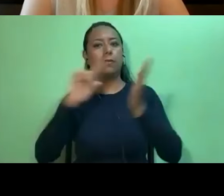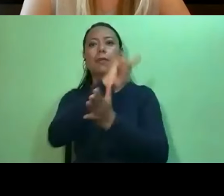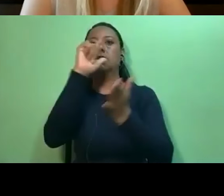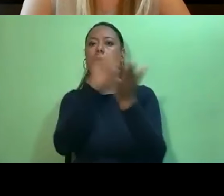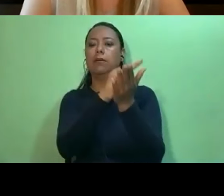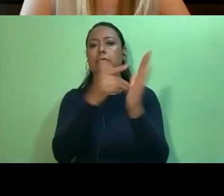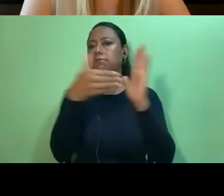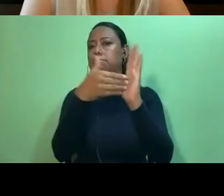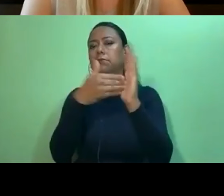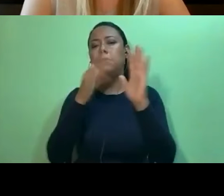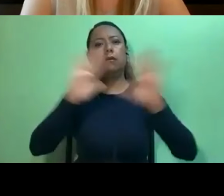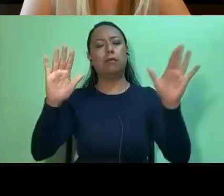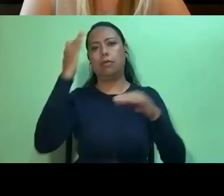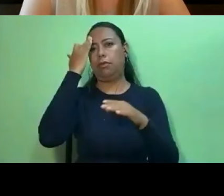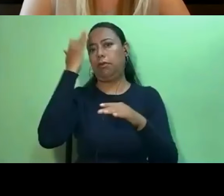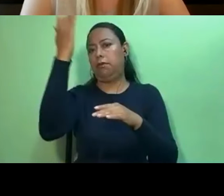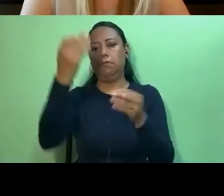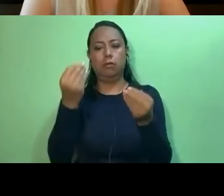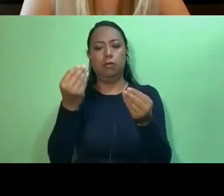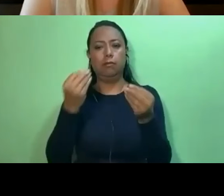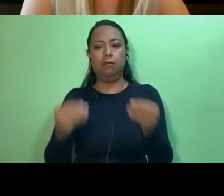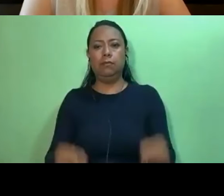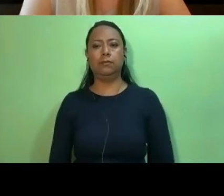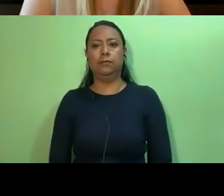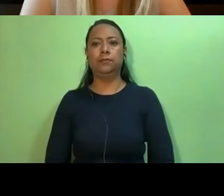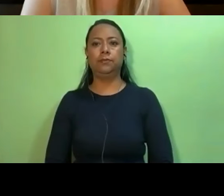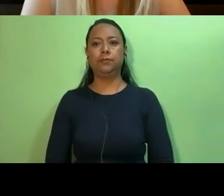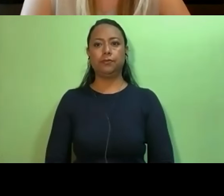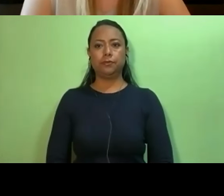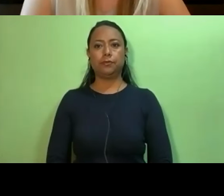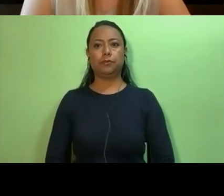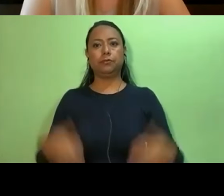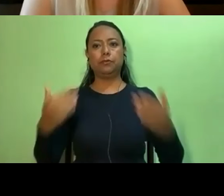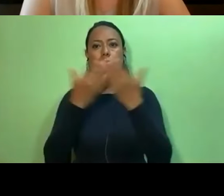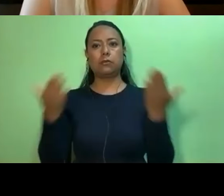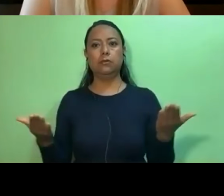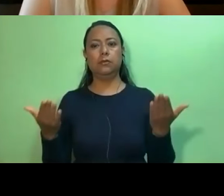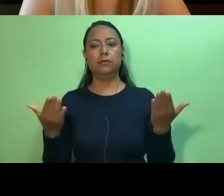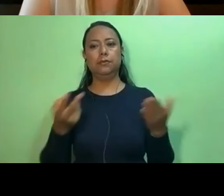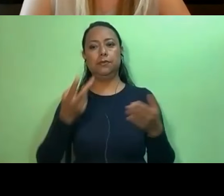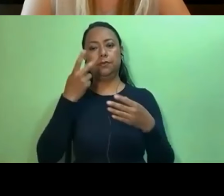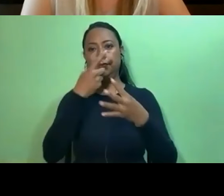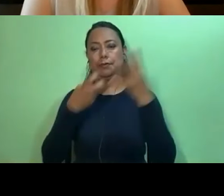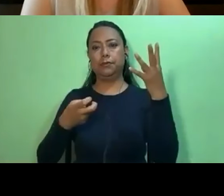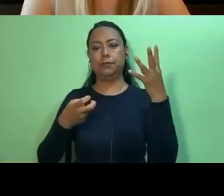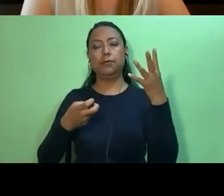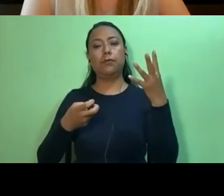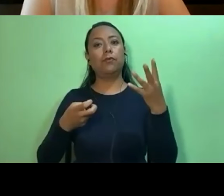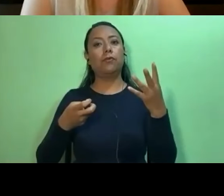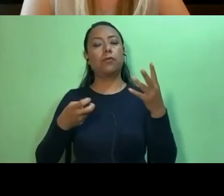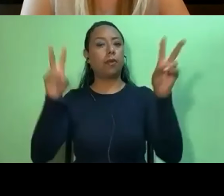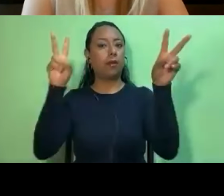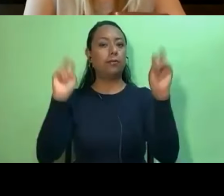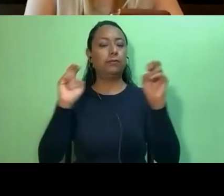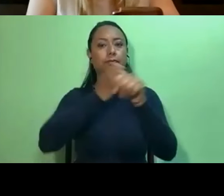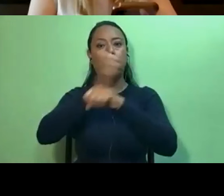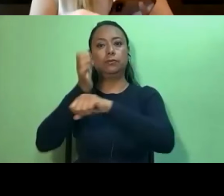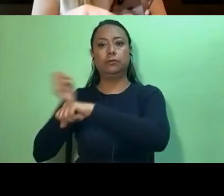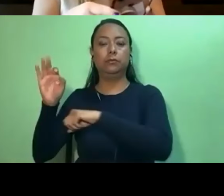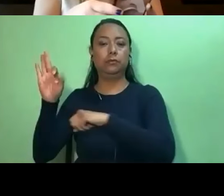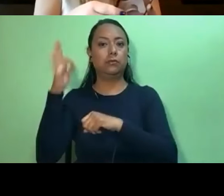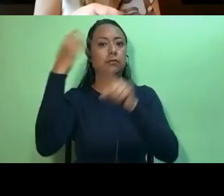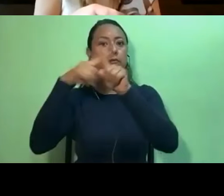fijado desde hace algún tiempo, y que este esquema en términos de entidades federativas,